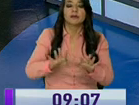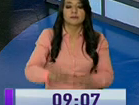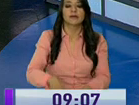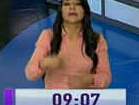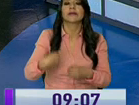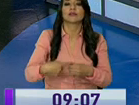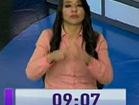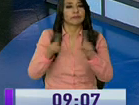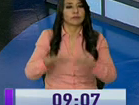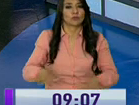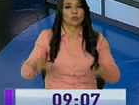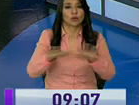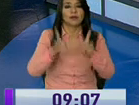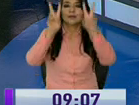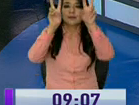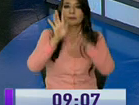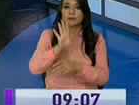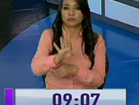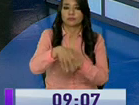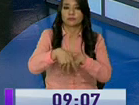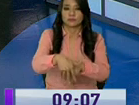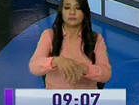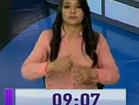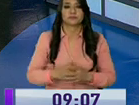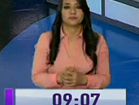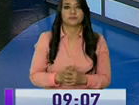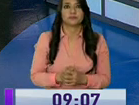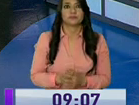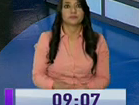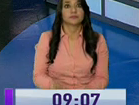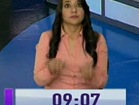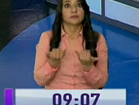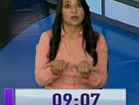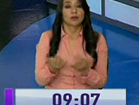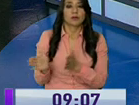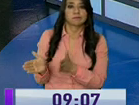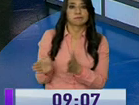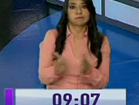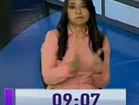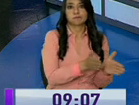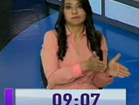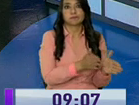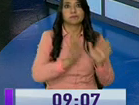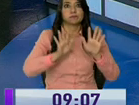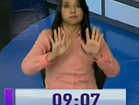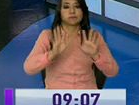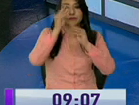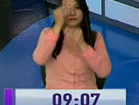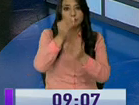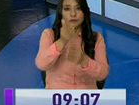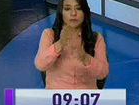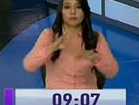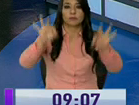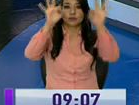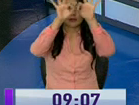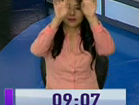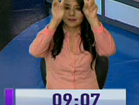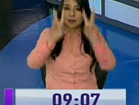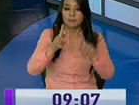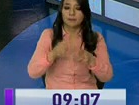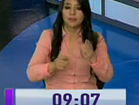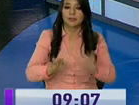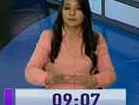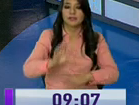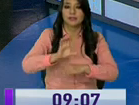Quito, en diferentes sectores con respecto a esta paralización. En este momento vamos a dejar a un lado esta información importante de lo que sucede en